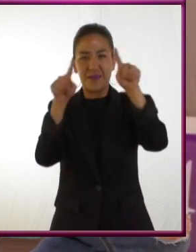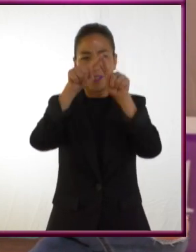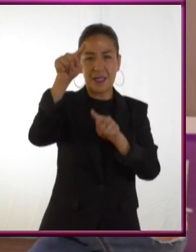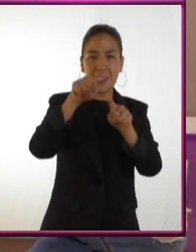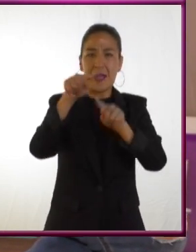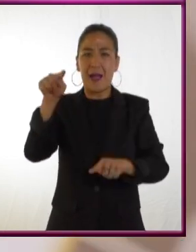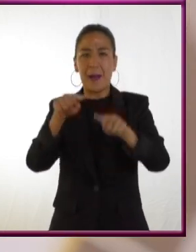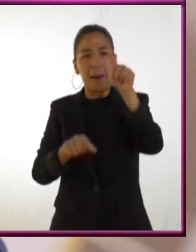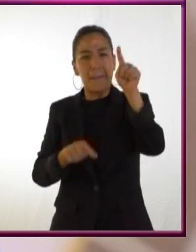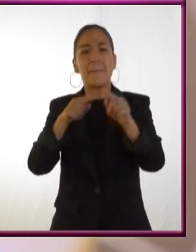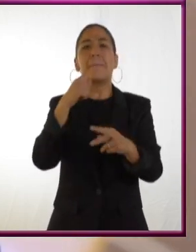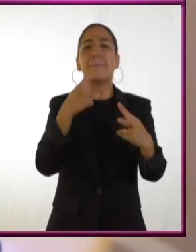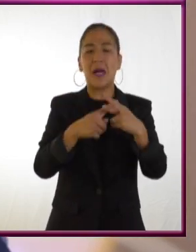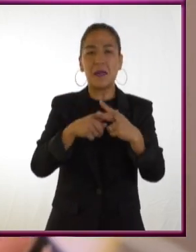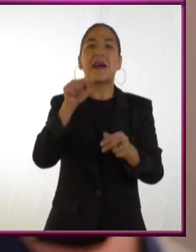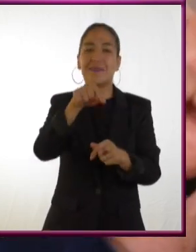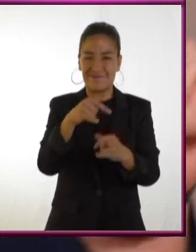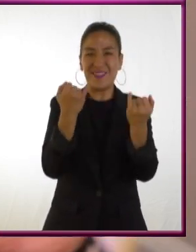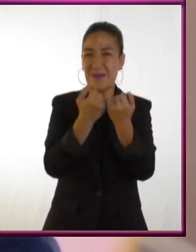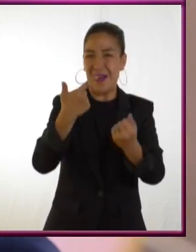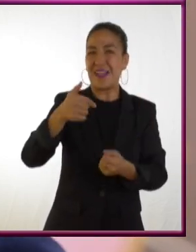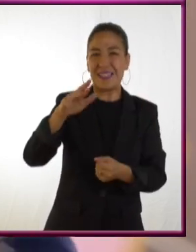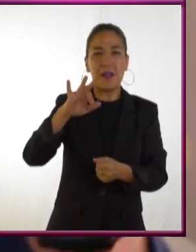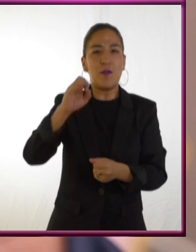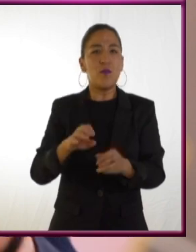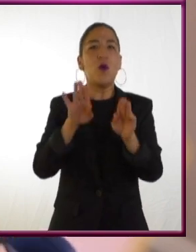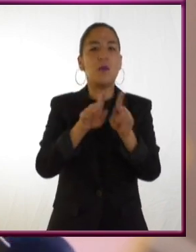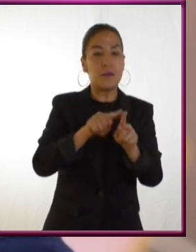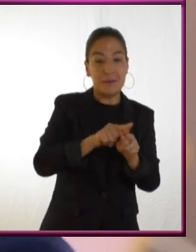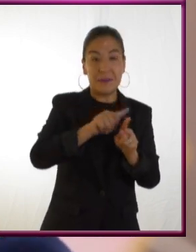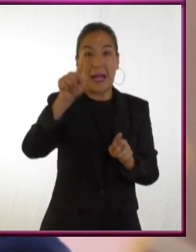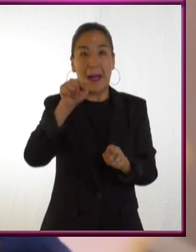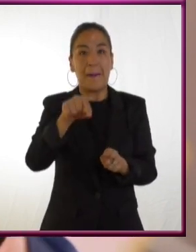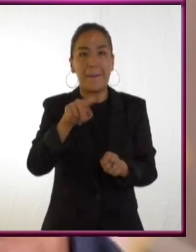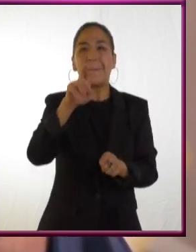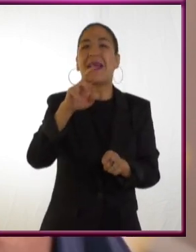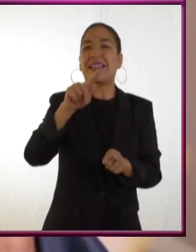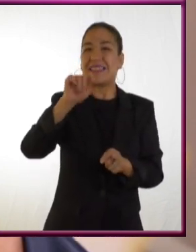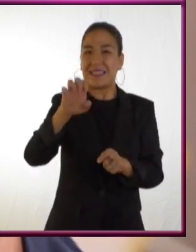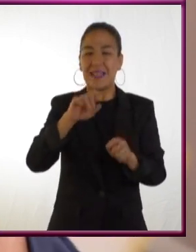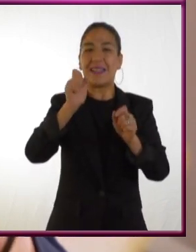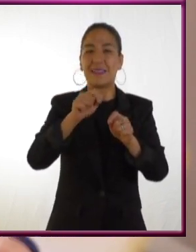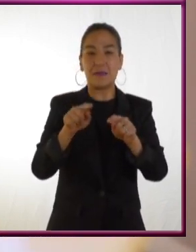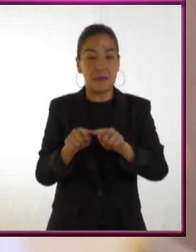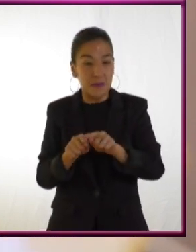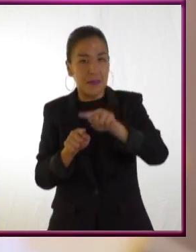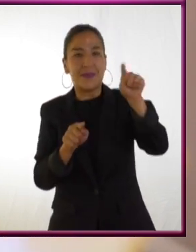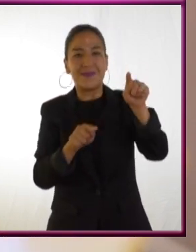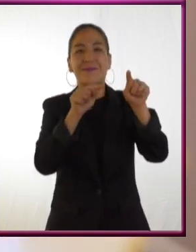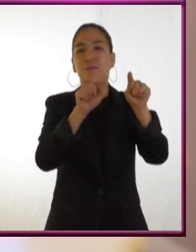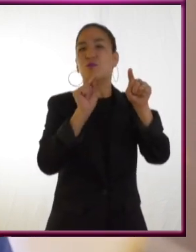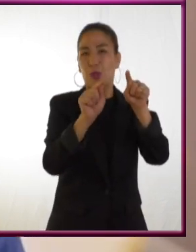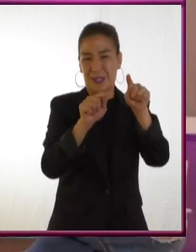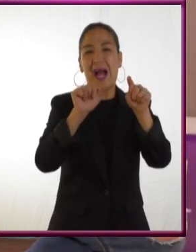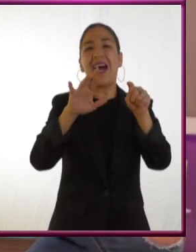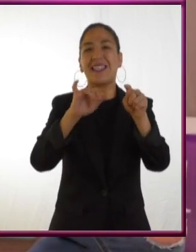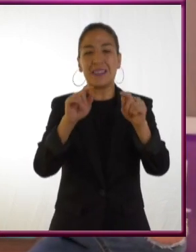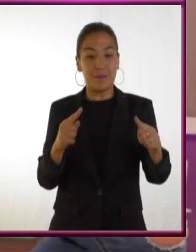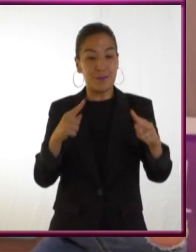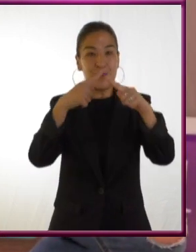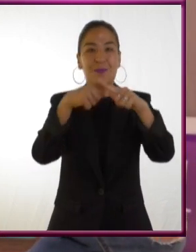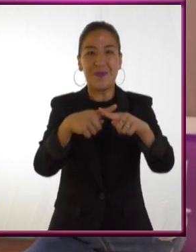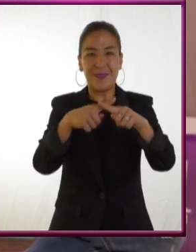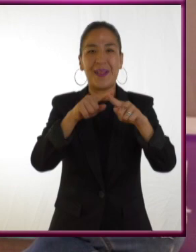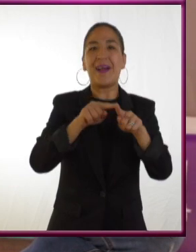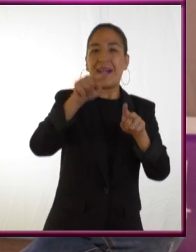metro es un grafo. Cada estación donde se atraviesan dos líneas es un vértice y las líneas mismas son las aristas. Así